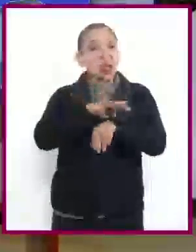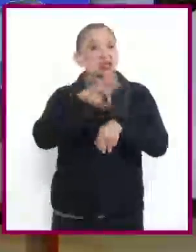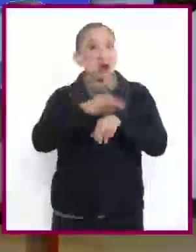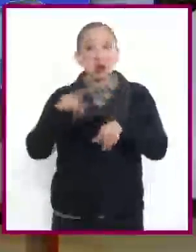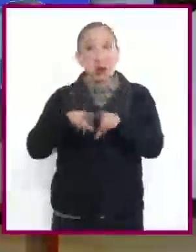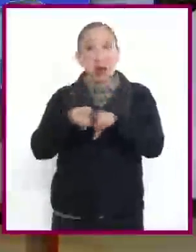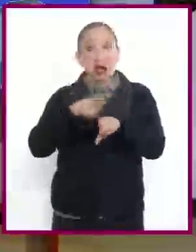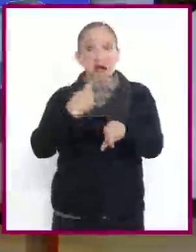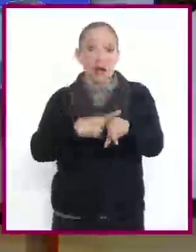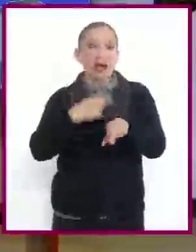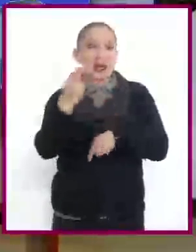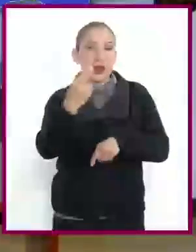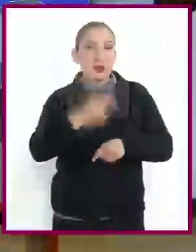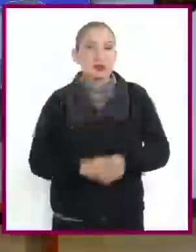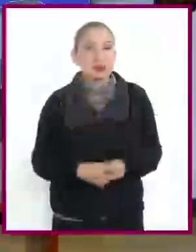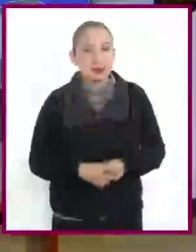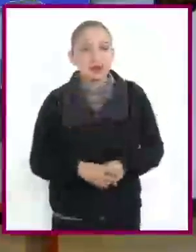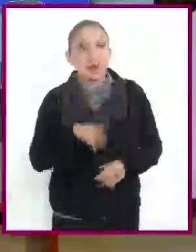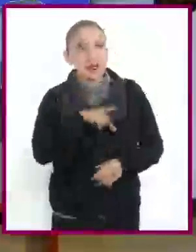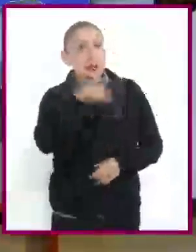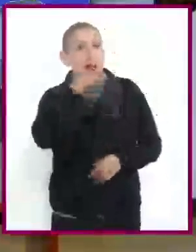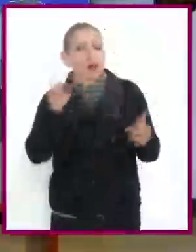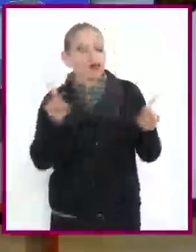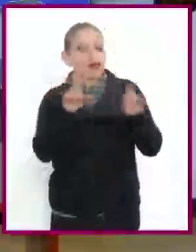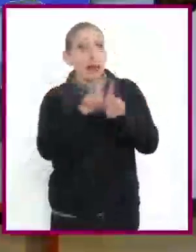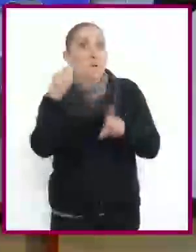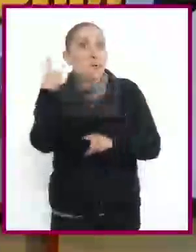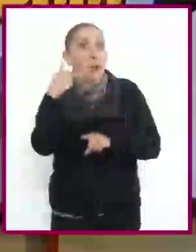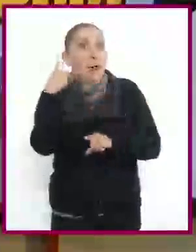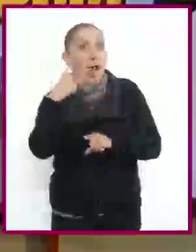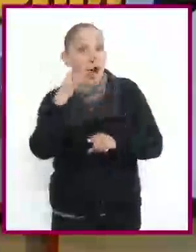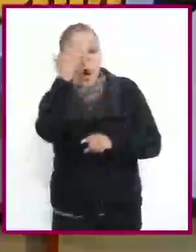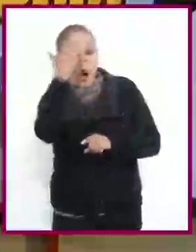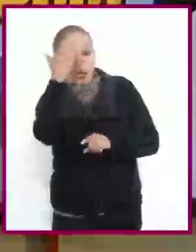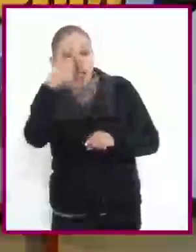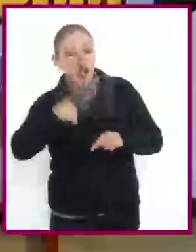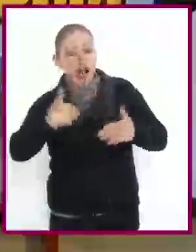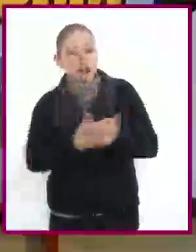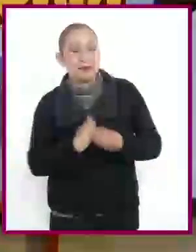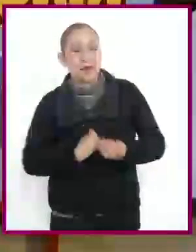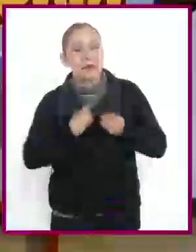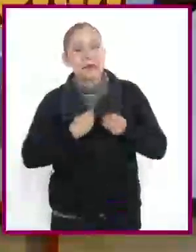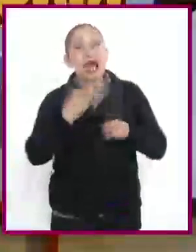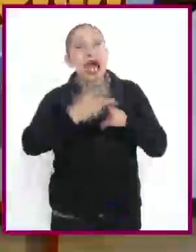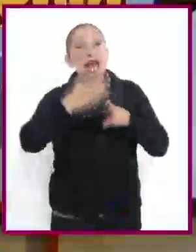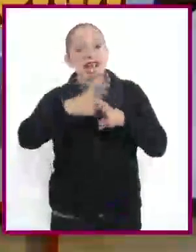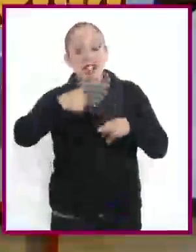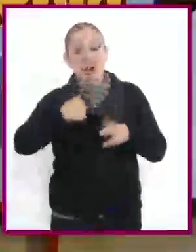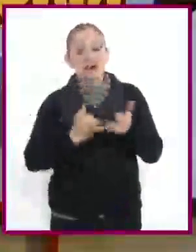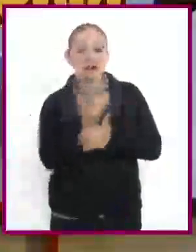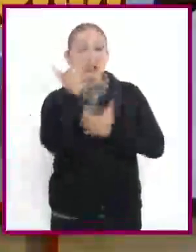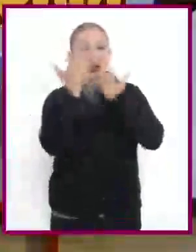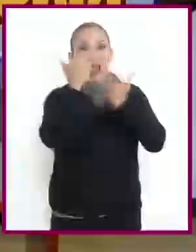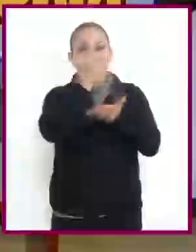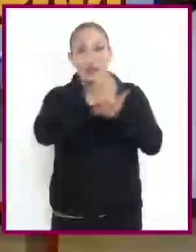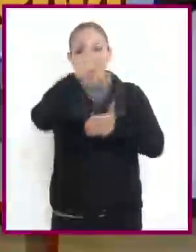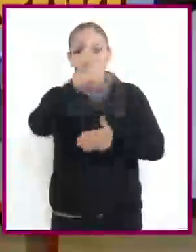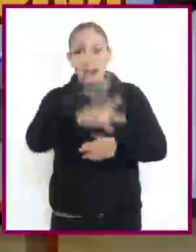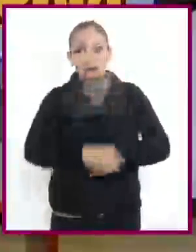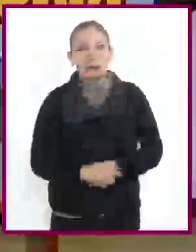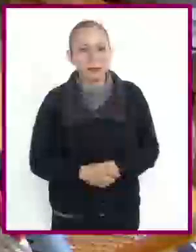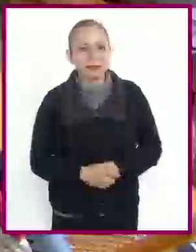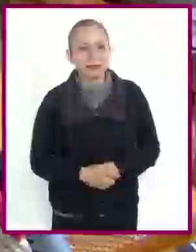originario de Tamaulipas, de donde salió para buscar un mejor trabajo. Y mi mamá es de Veracruz. Partió de ahí cuando era muy joven,